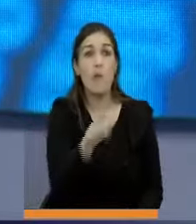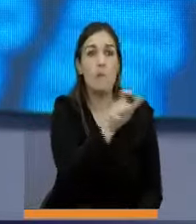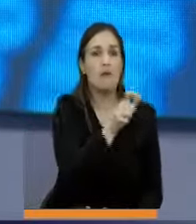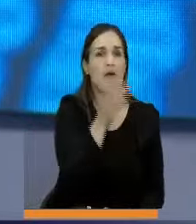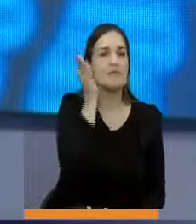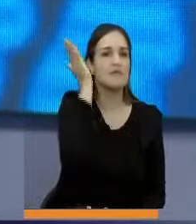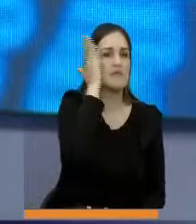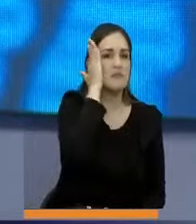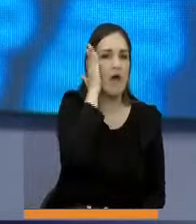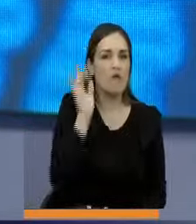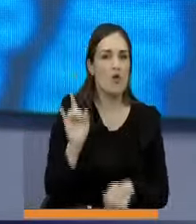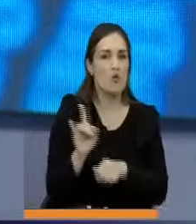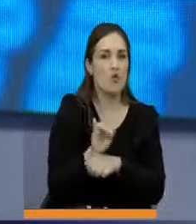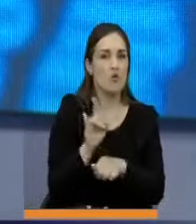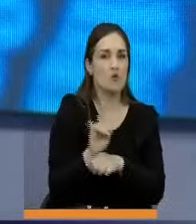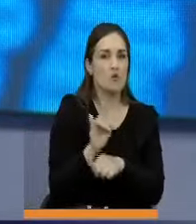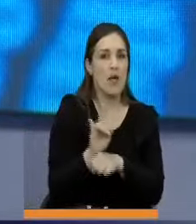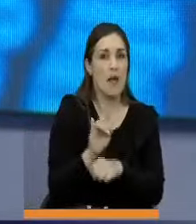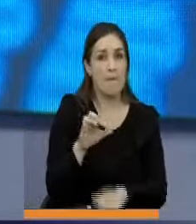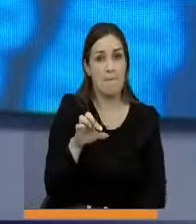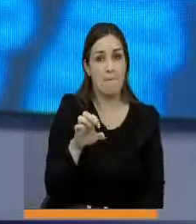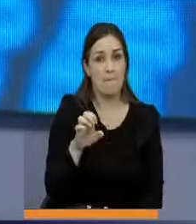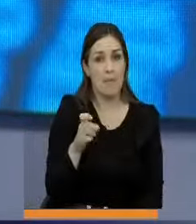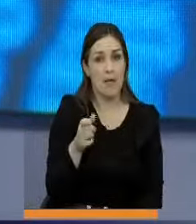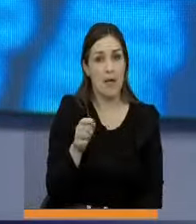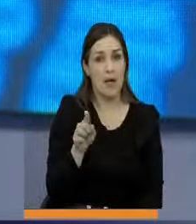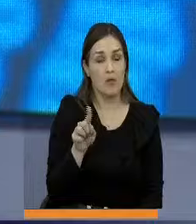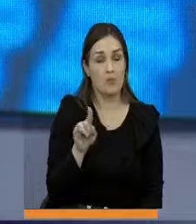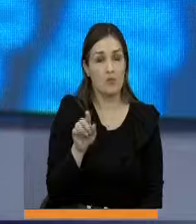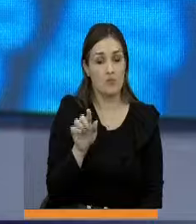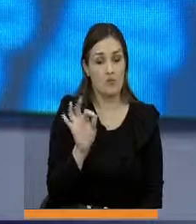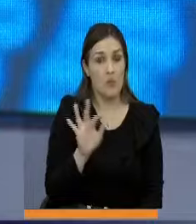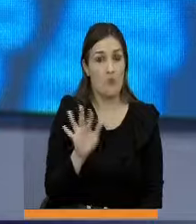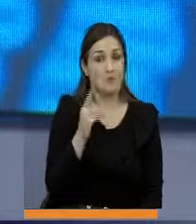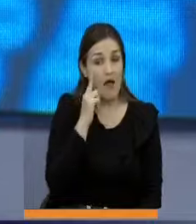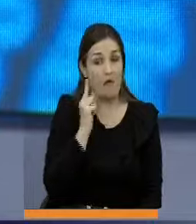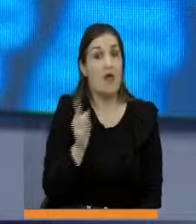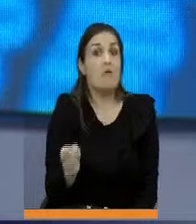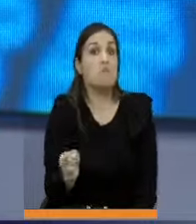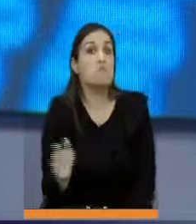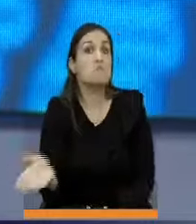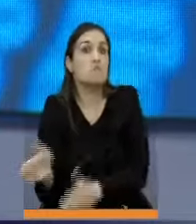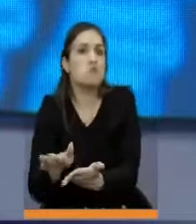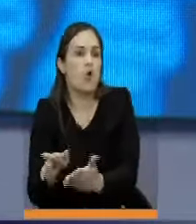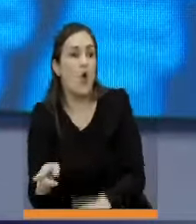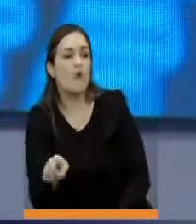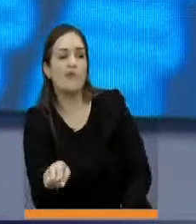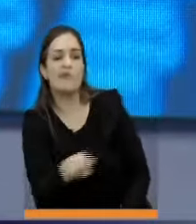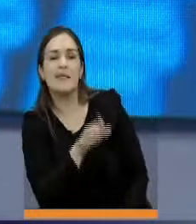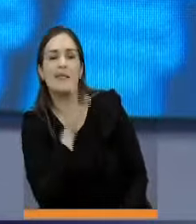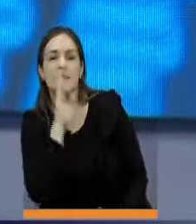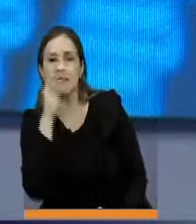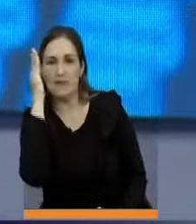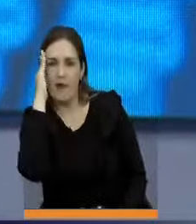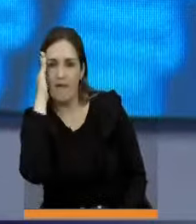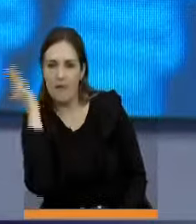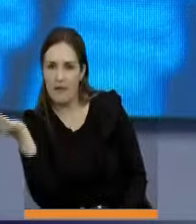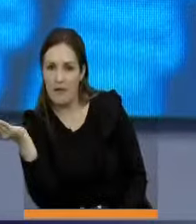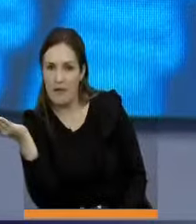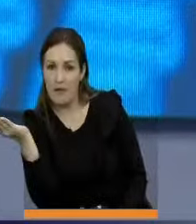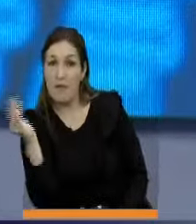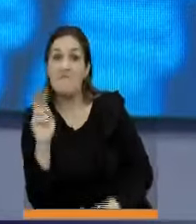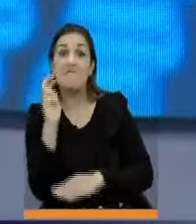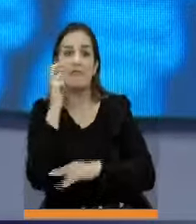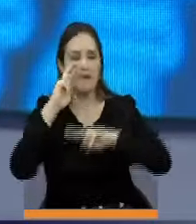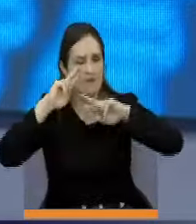Pegasus, posiblemente él, y aquí van a seguir pasando cosas si no actuamos y la Fiscalía también pues no comienza